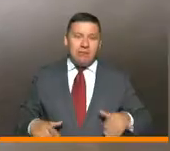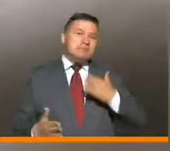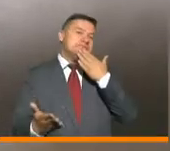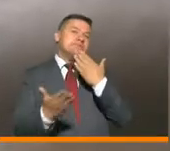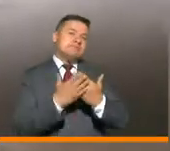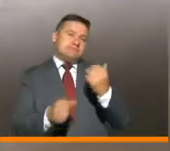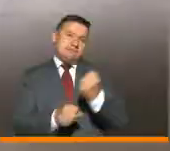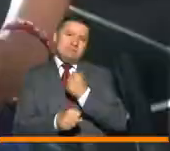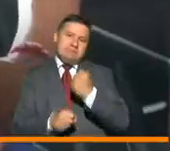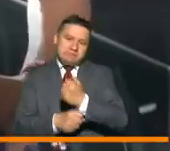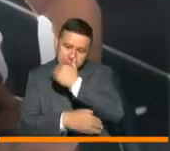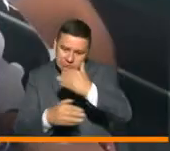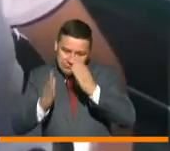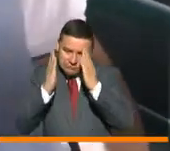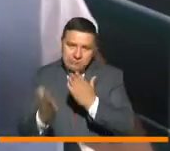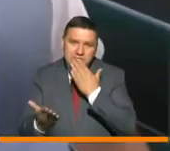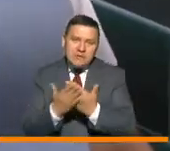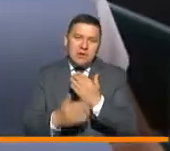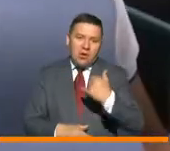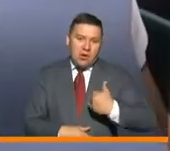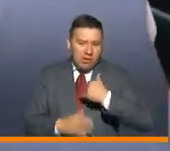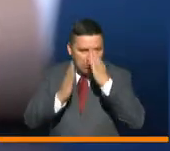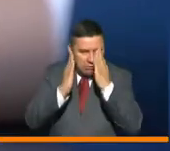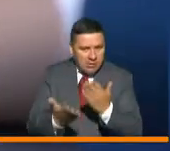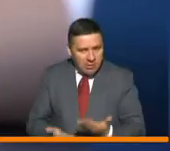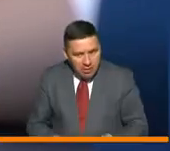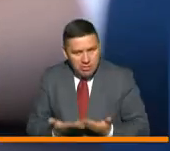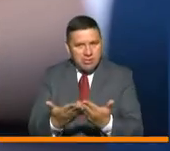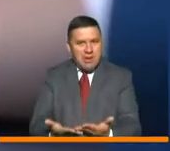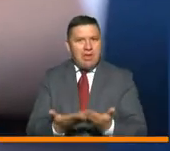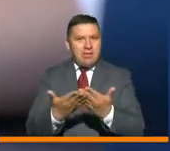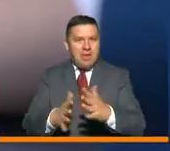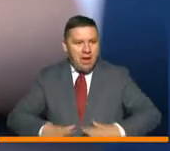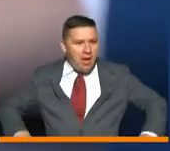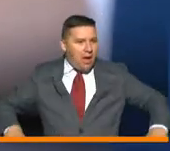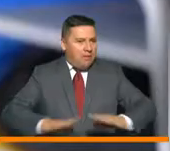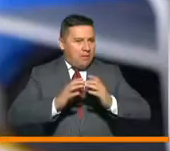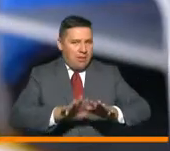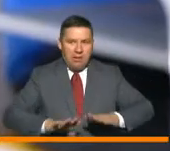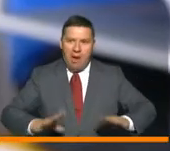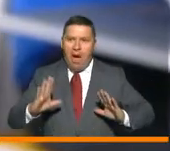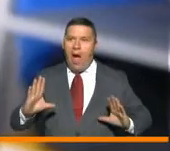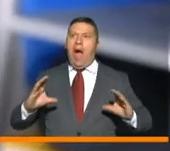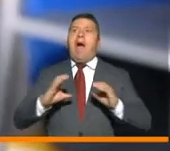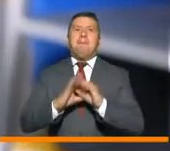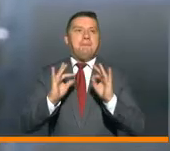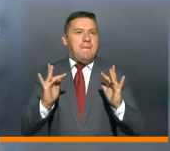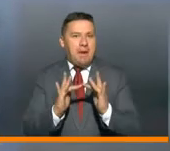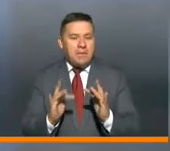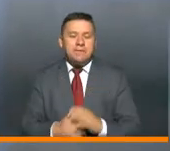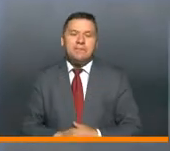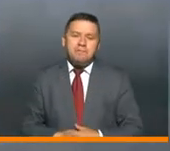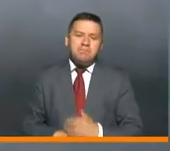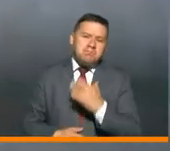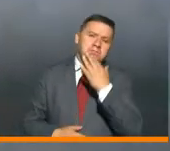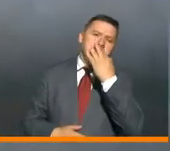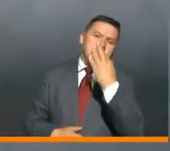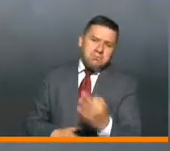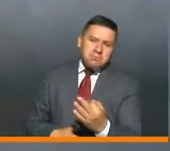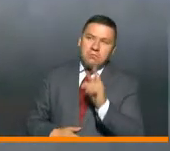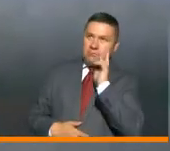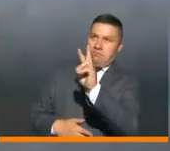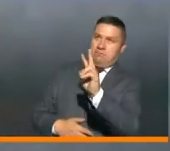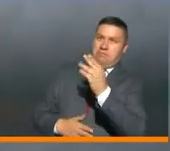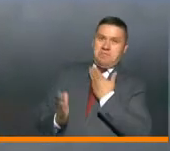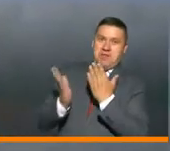Gracias por trabajar por los niños y jóvenes para brindarnos ambientes de aprendizajes óptimos. Y realmente ver el colegio